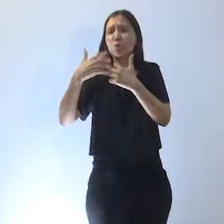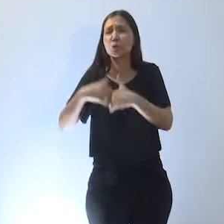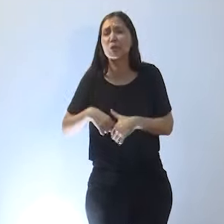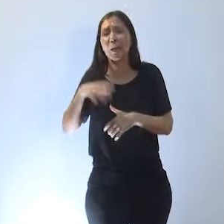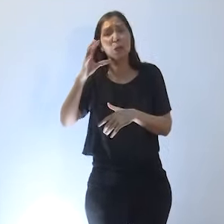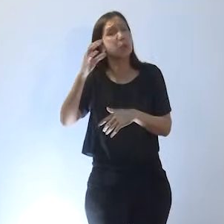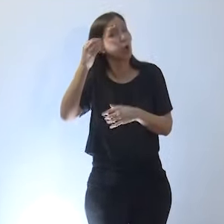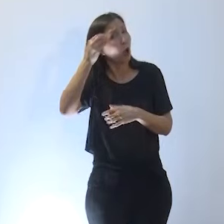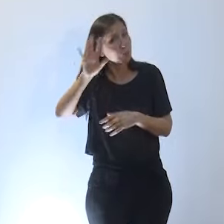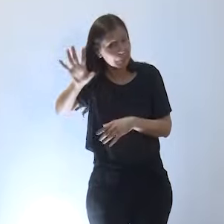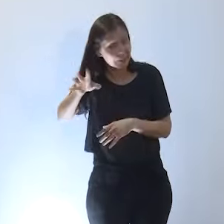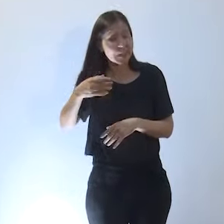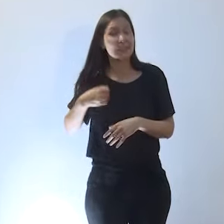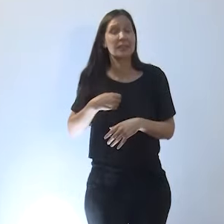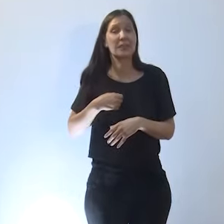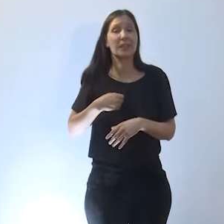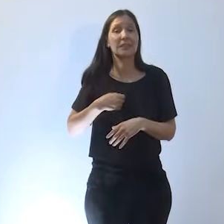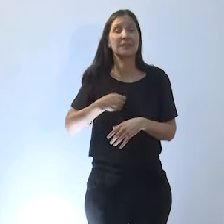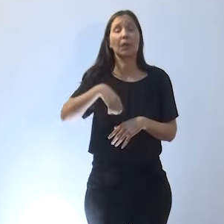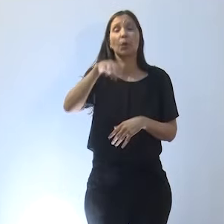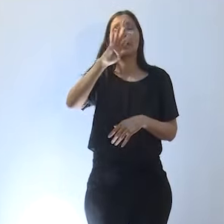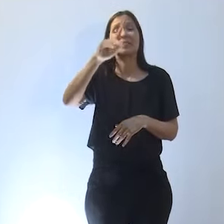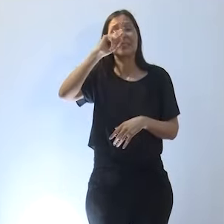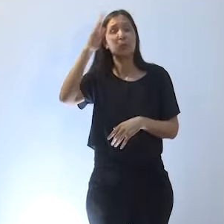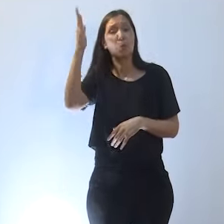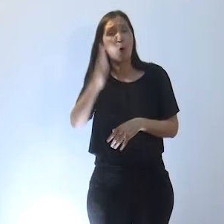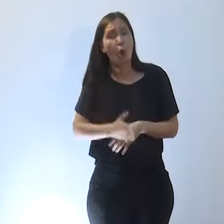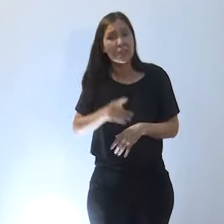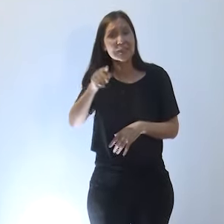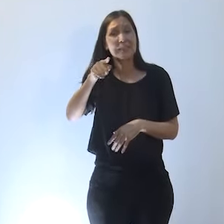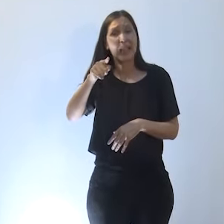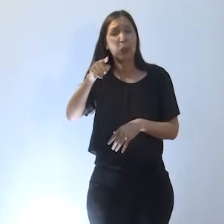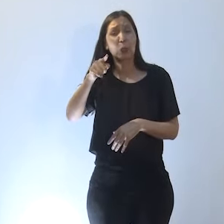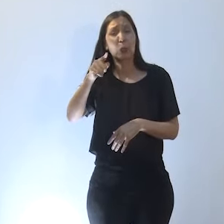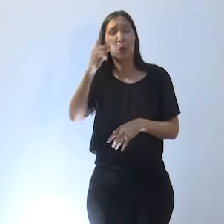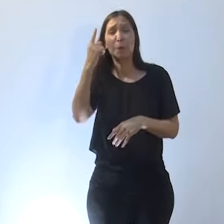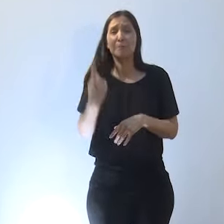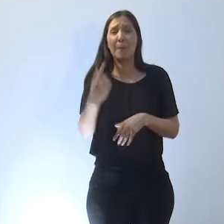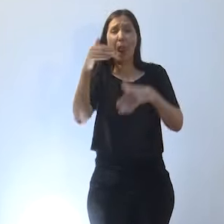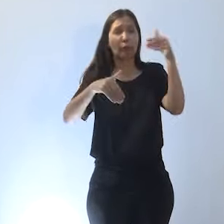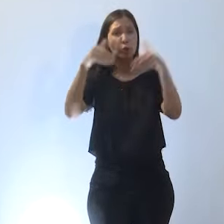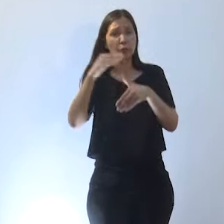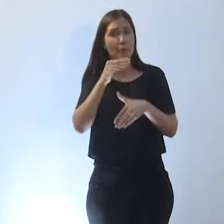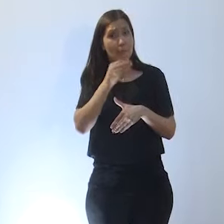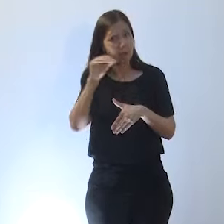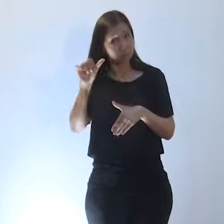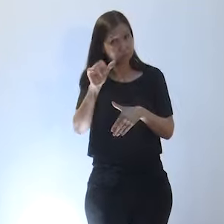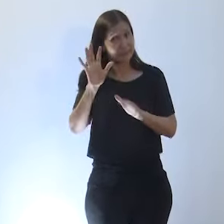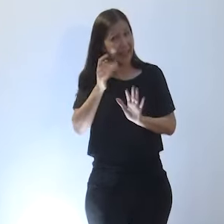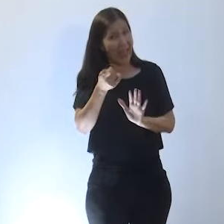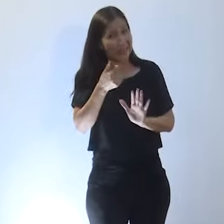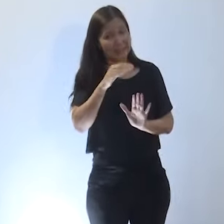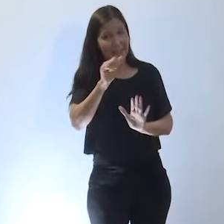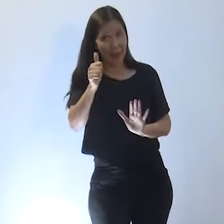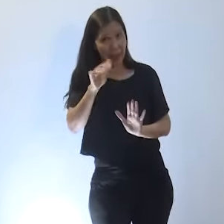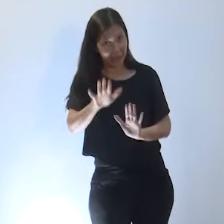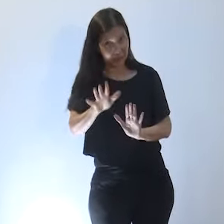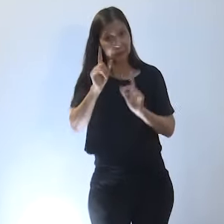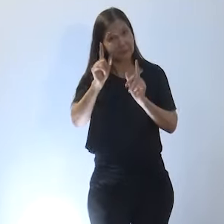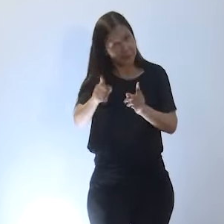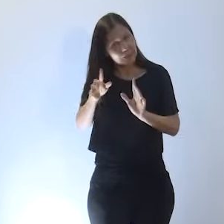37 en primera vuelta hay un sector de la sociedad que reconoce estas cosas pero también y ahí retomo algo que